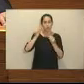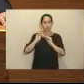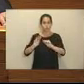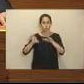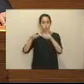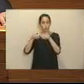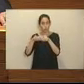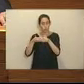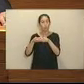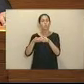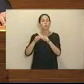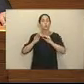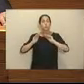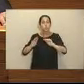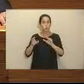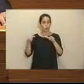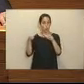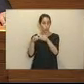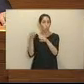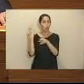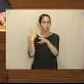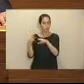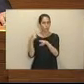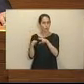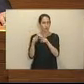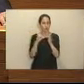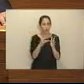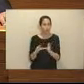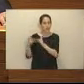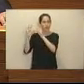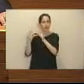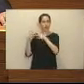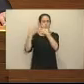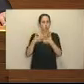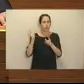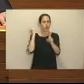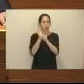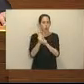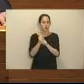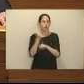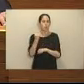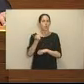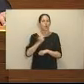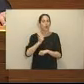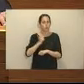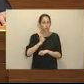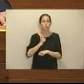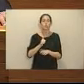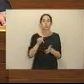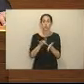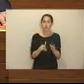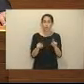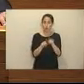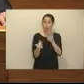sea capaz, que su partido sea capaz de liderar la lucha contra la corrupción, como usted mismo manifestó ayer,